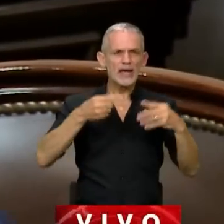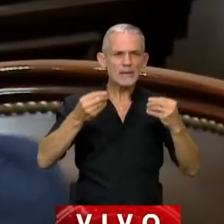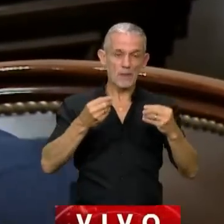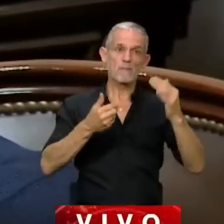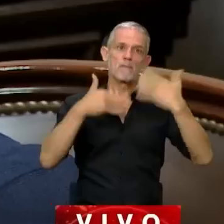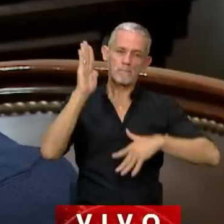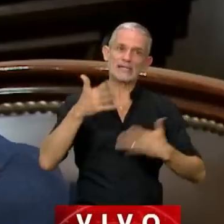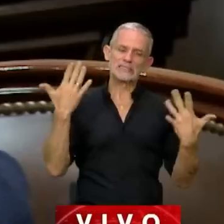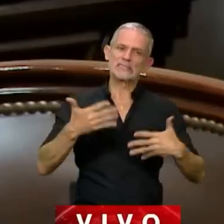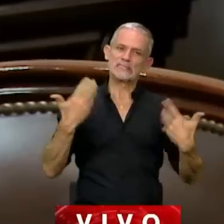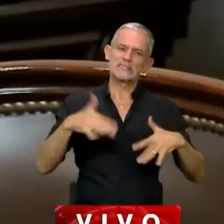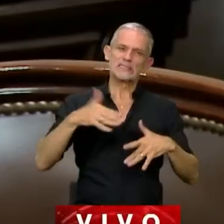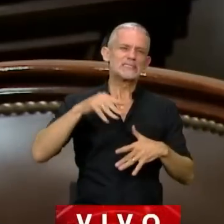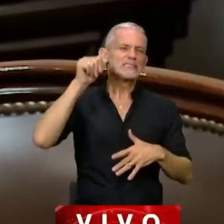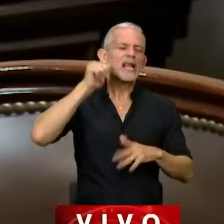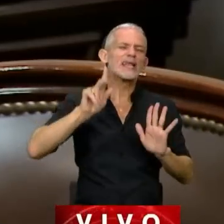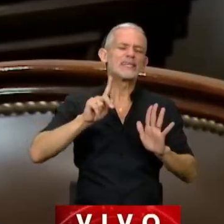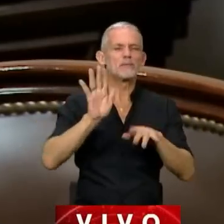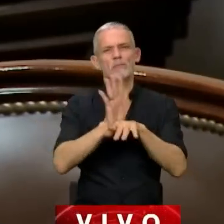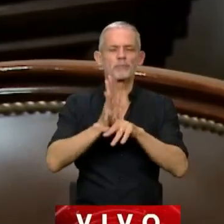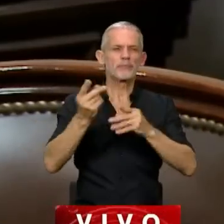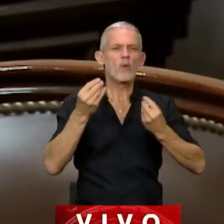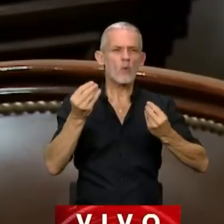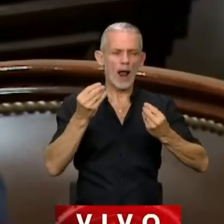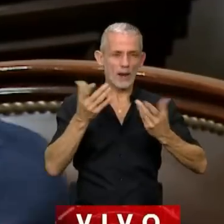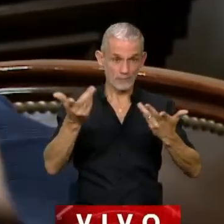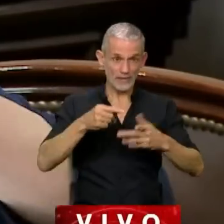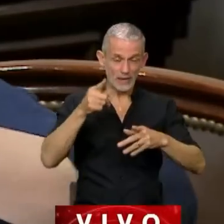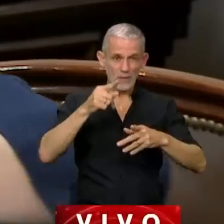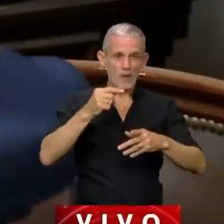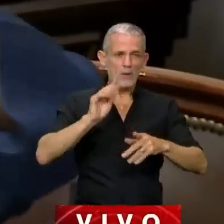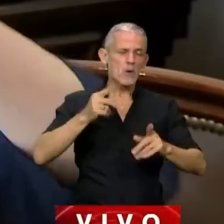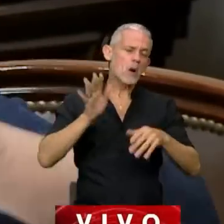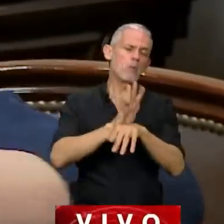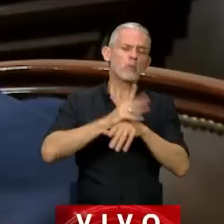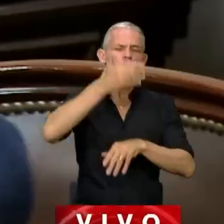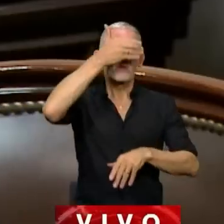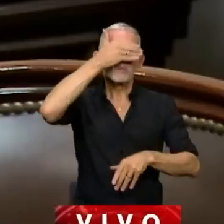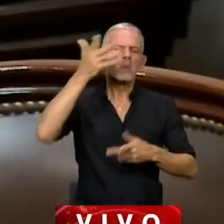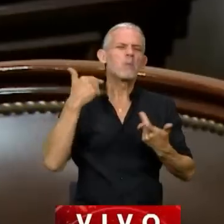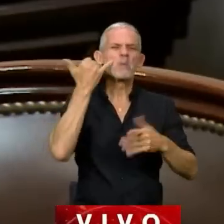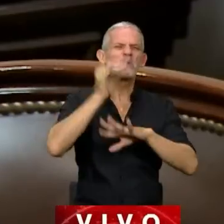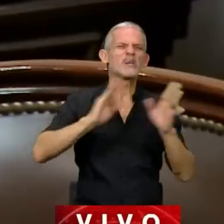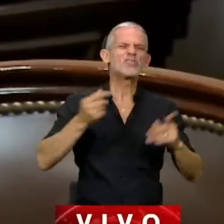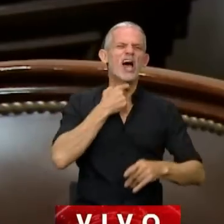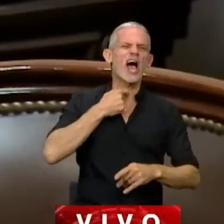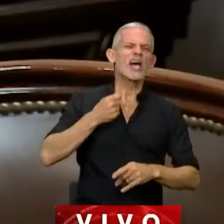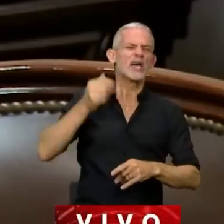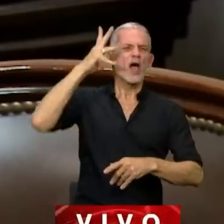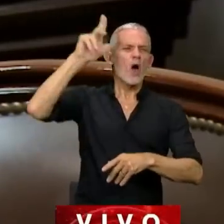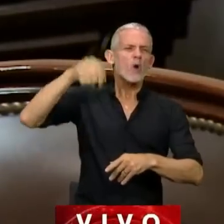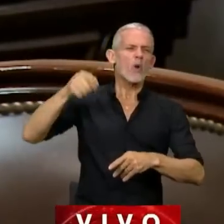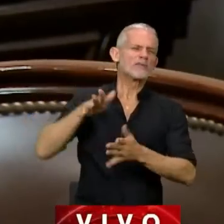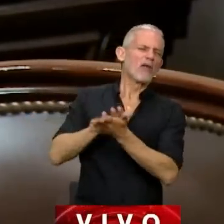que más lacera, que es que van con los ojos vendados a atropellar al Poder Judicial sin